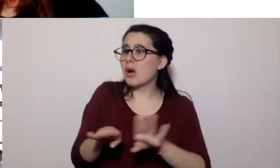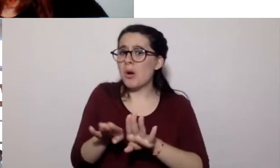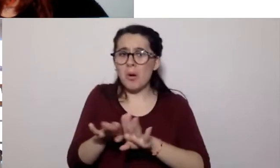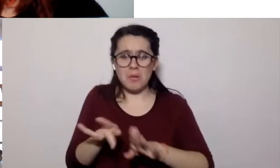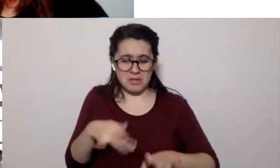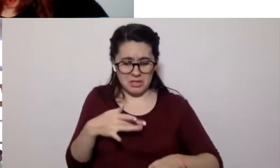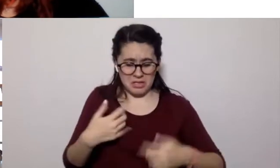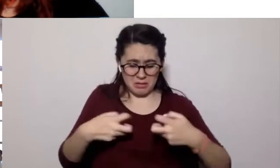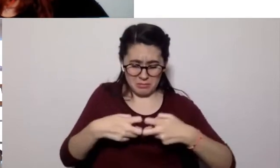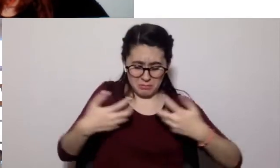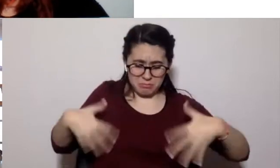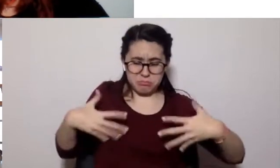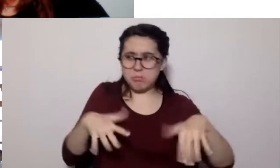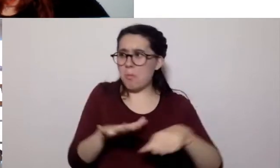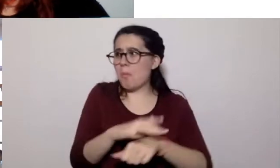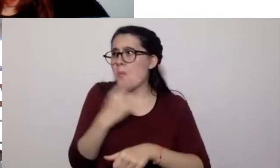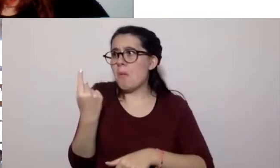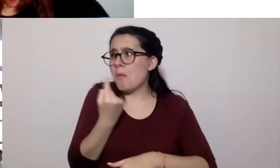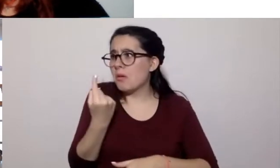de angustia,